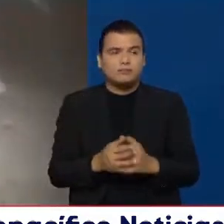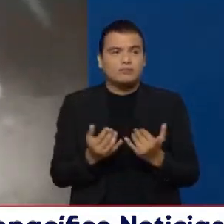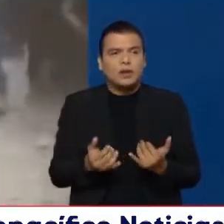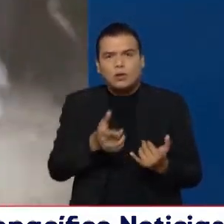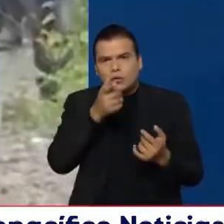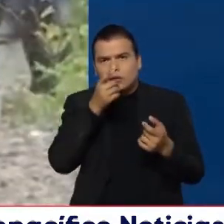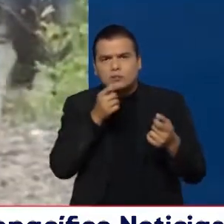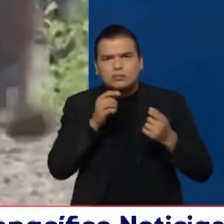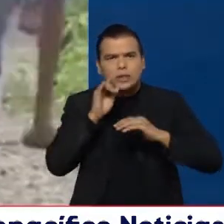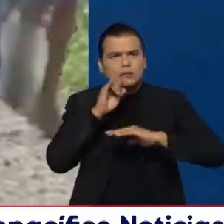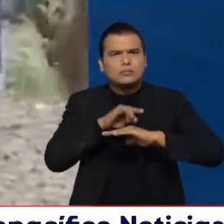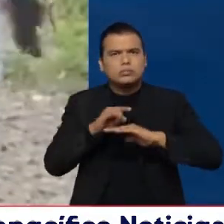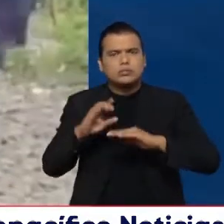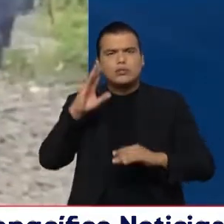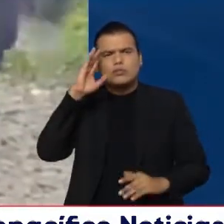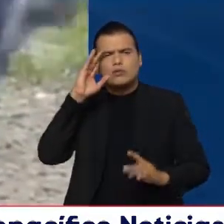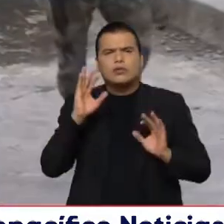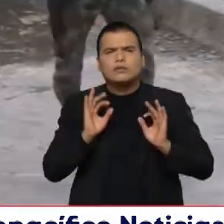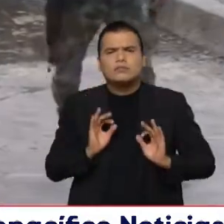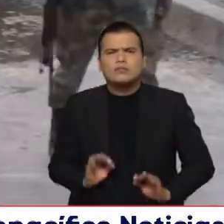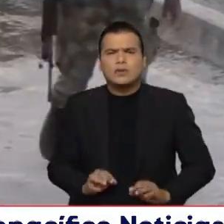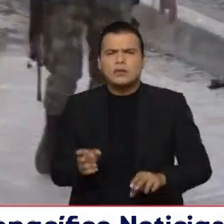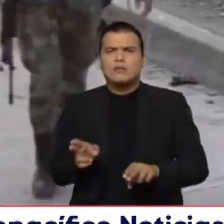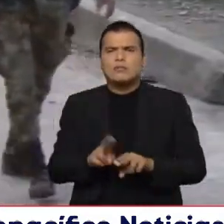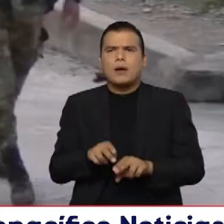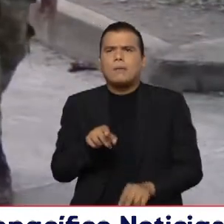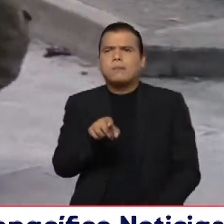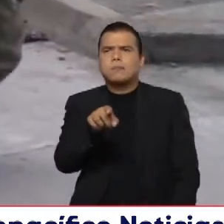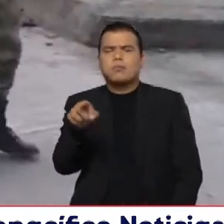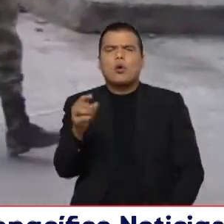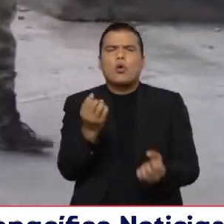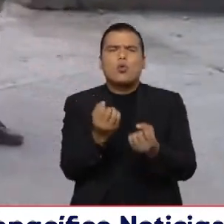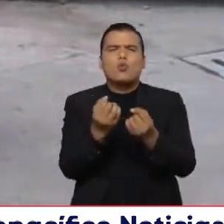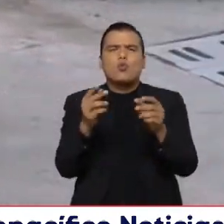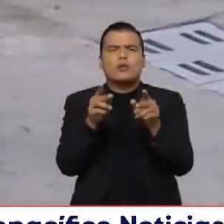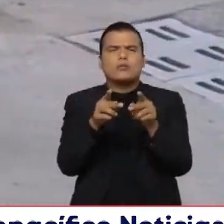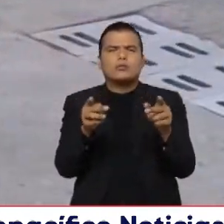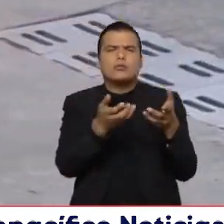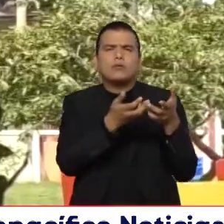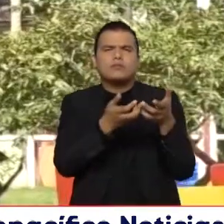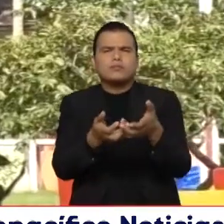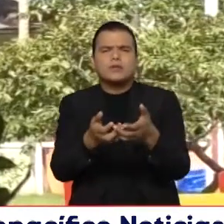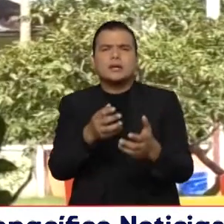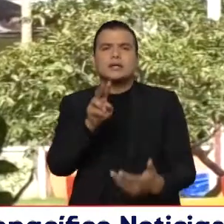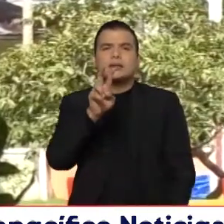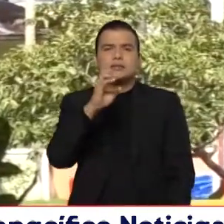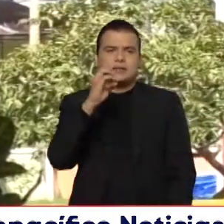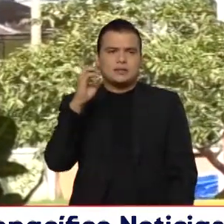con 700 hombres más de policía y ejército en las zonas más golpeadas por este conflicto, que obligó a